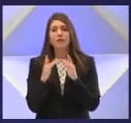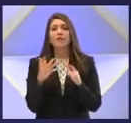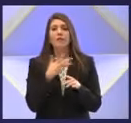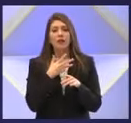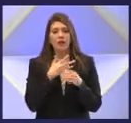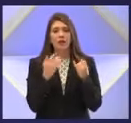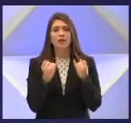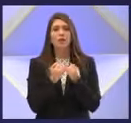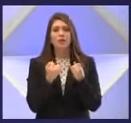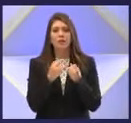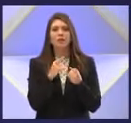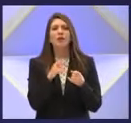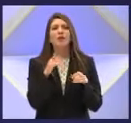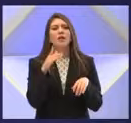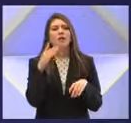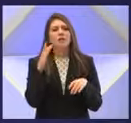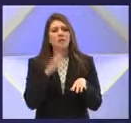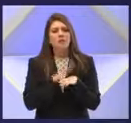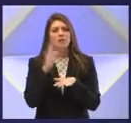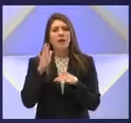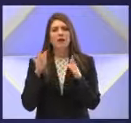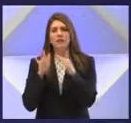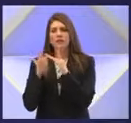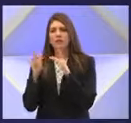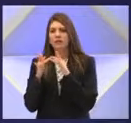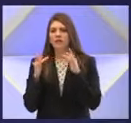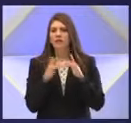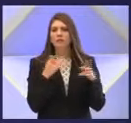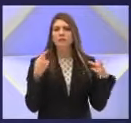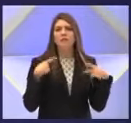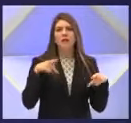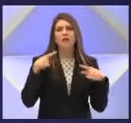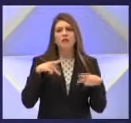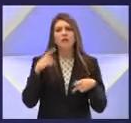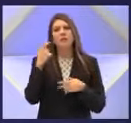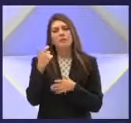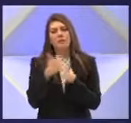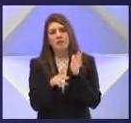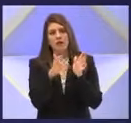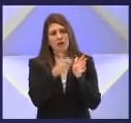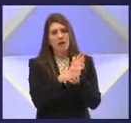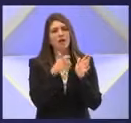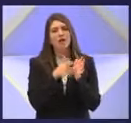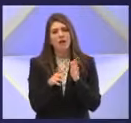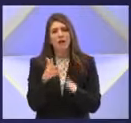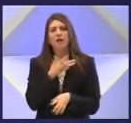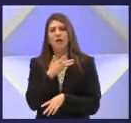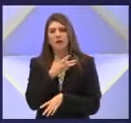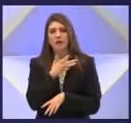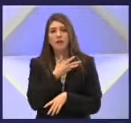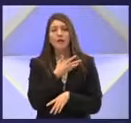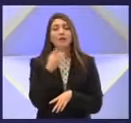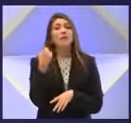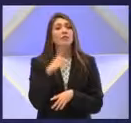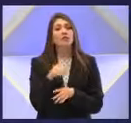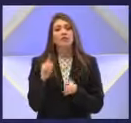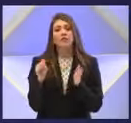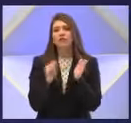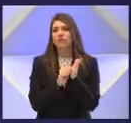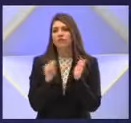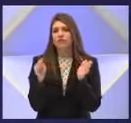personas a mejores precios pero aún no